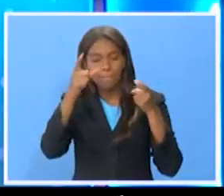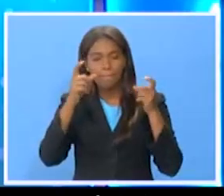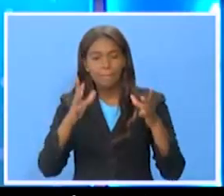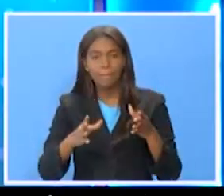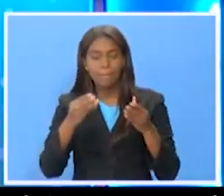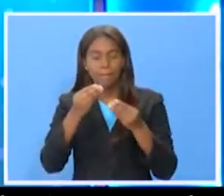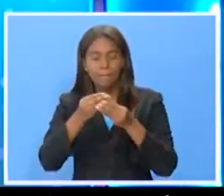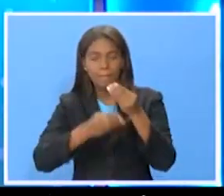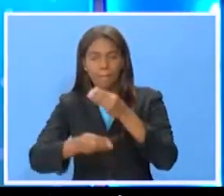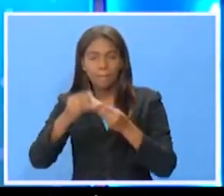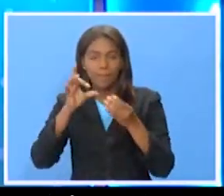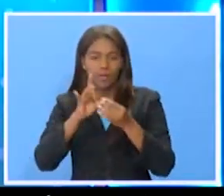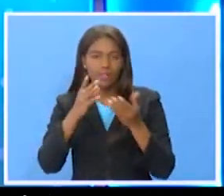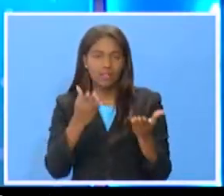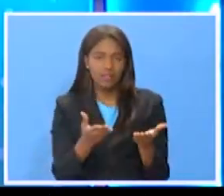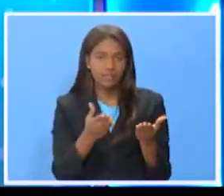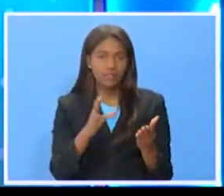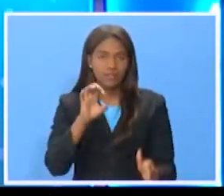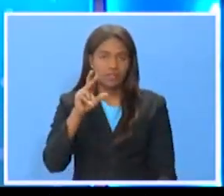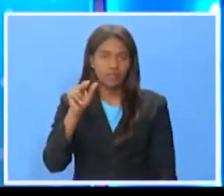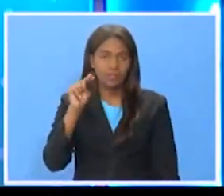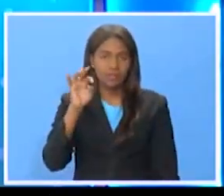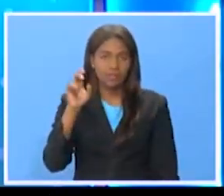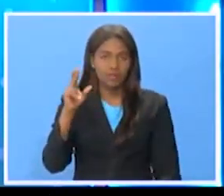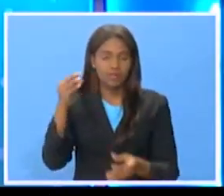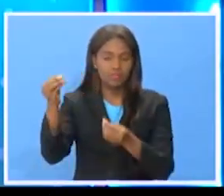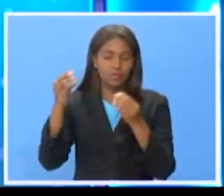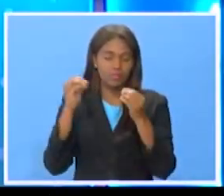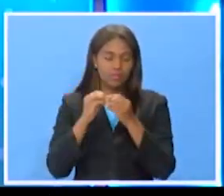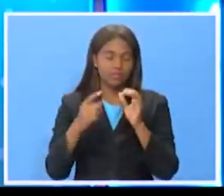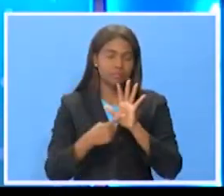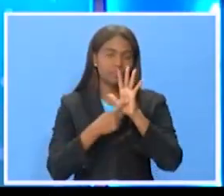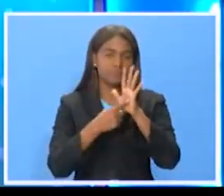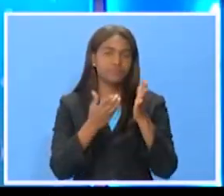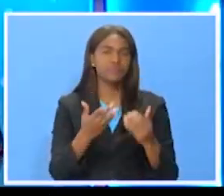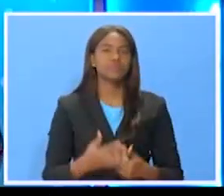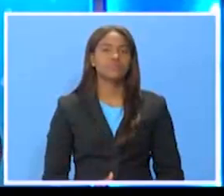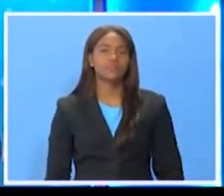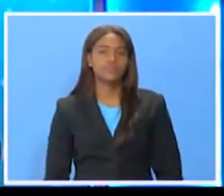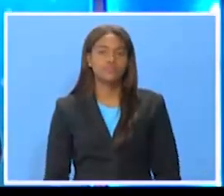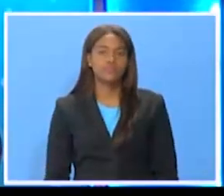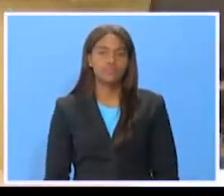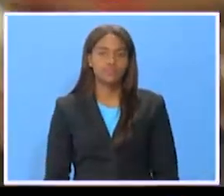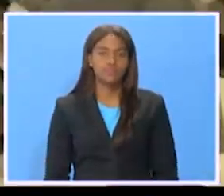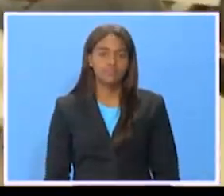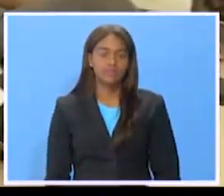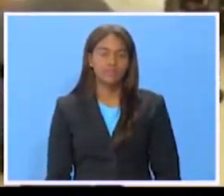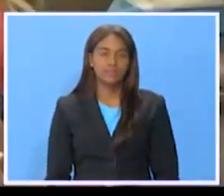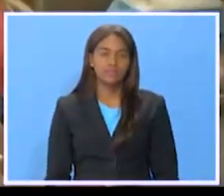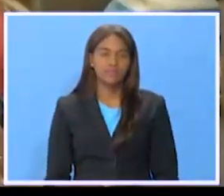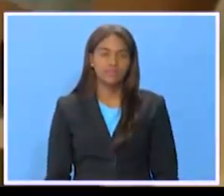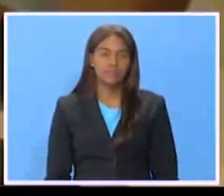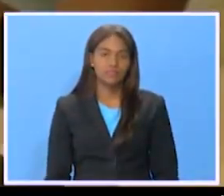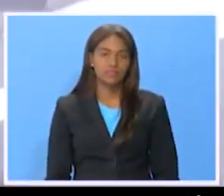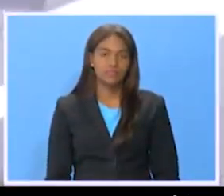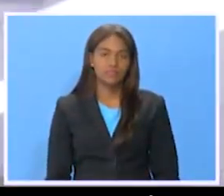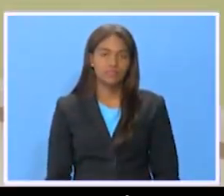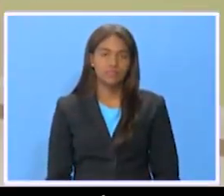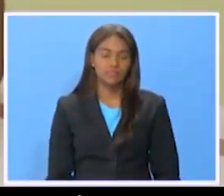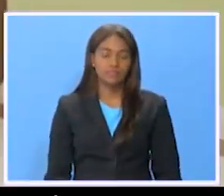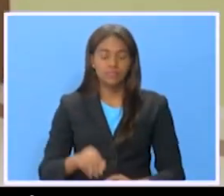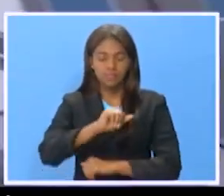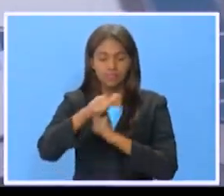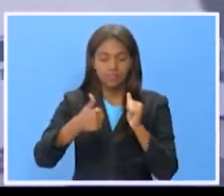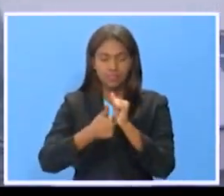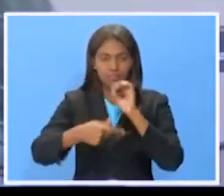de fondos de pensiones. Carmen Aybar tiene todos los detalles en la siguiente historia. Mediante la